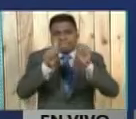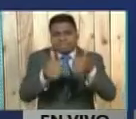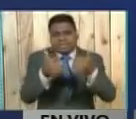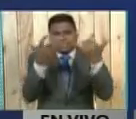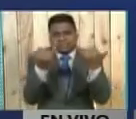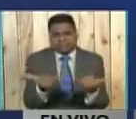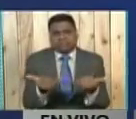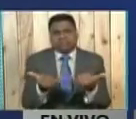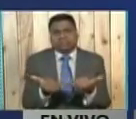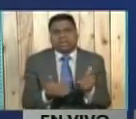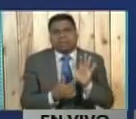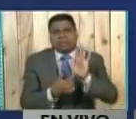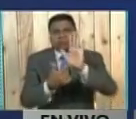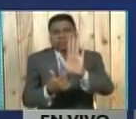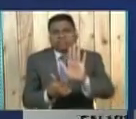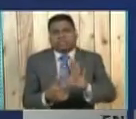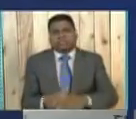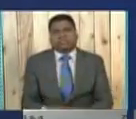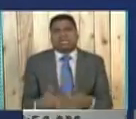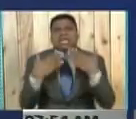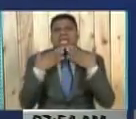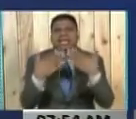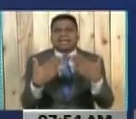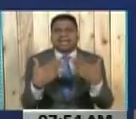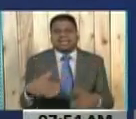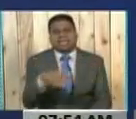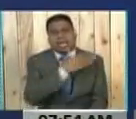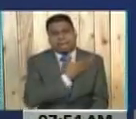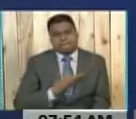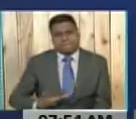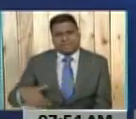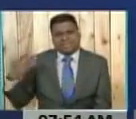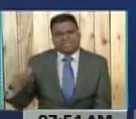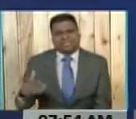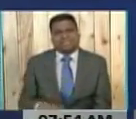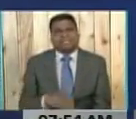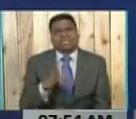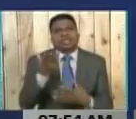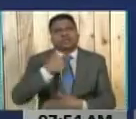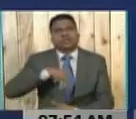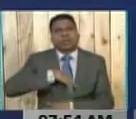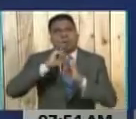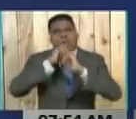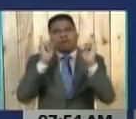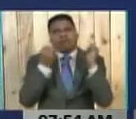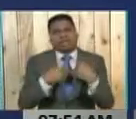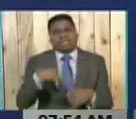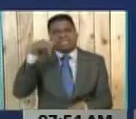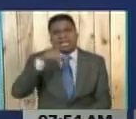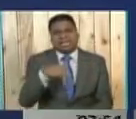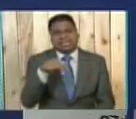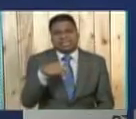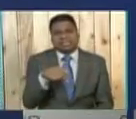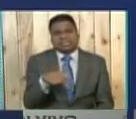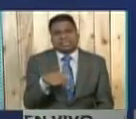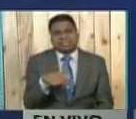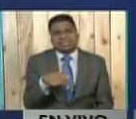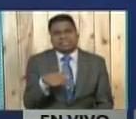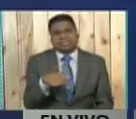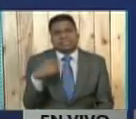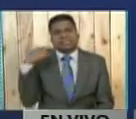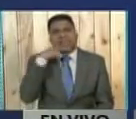evidenciarse, a florecer. Muchas gracias, presidente. Estamos muy felices de estar en Estambul, de